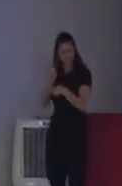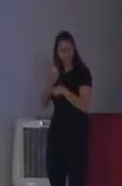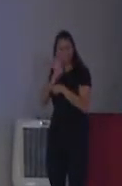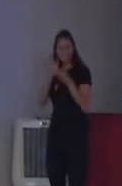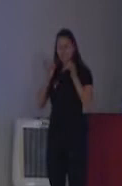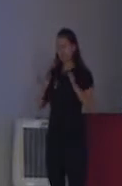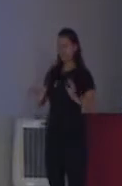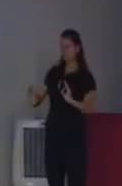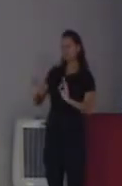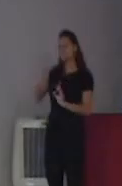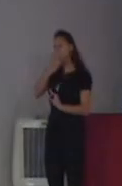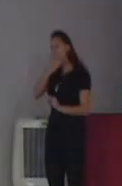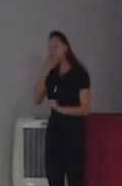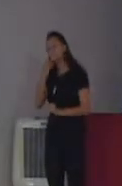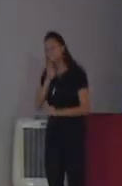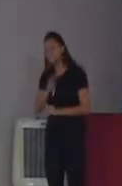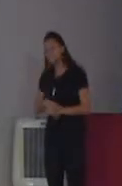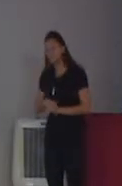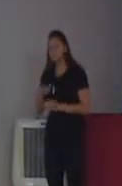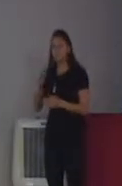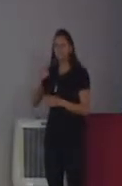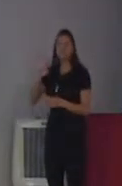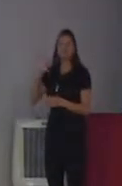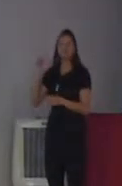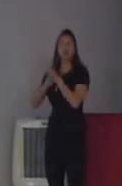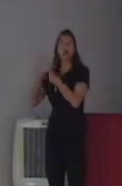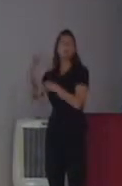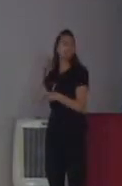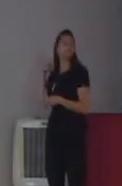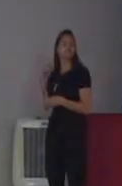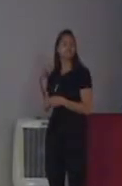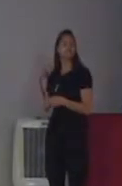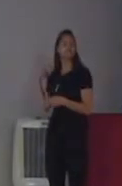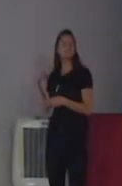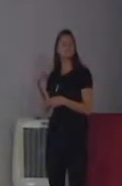en ese momento? Estamos hablando hace poco más de 350 años.